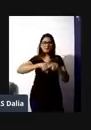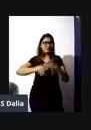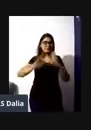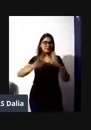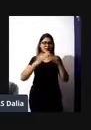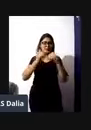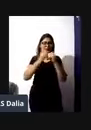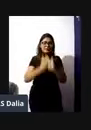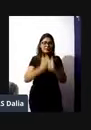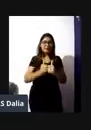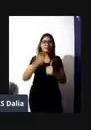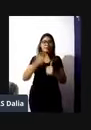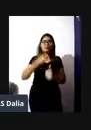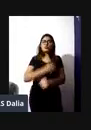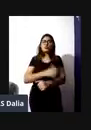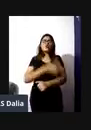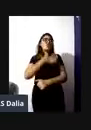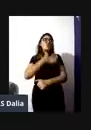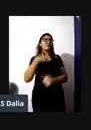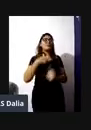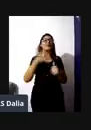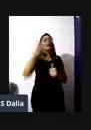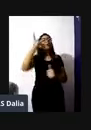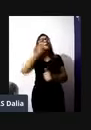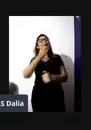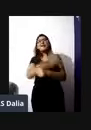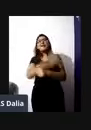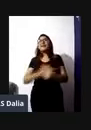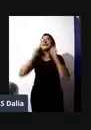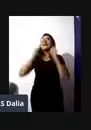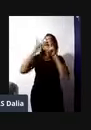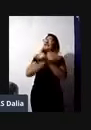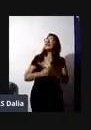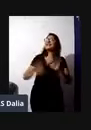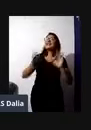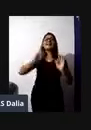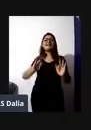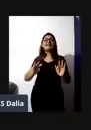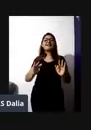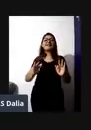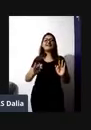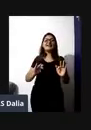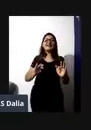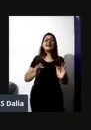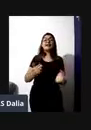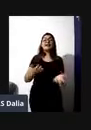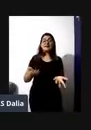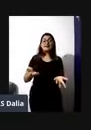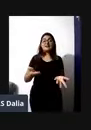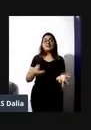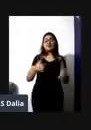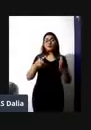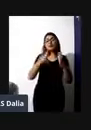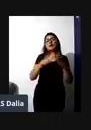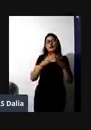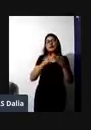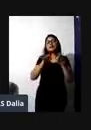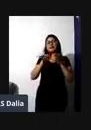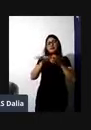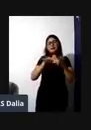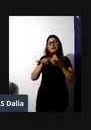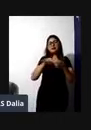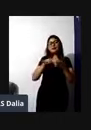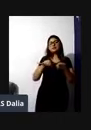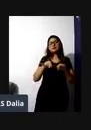hasta emocionante porque podías dormirte tarde y entonces no te tenías que levantar tan temprano, aunque hicieras trabajo en casa? Era un